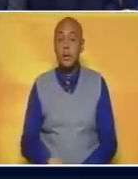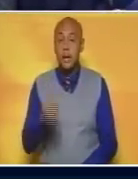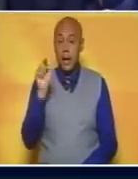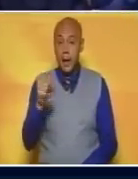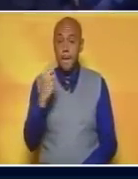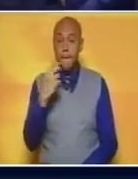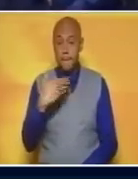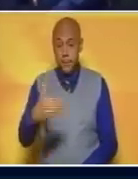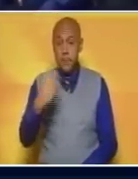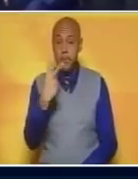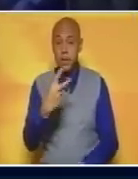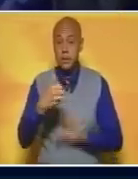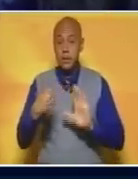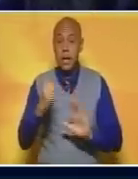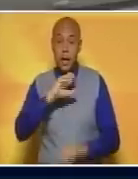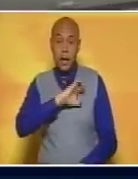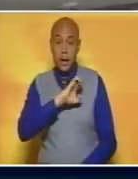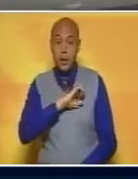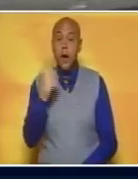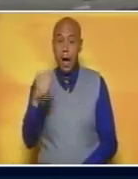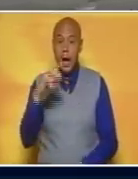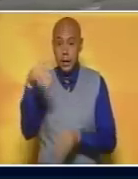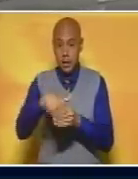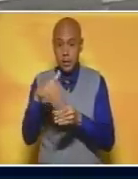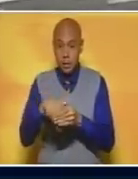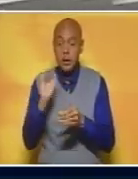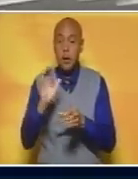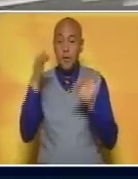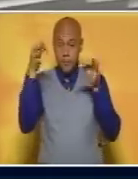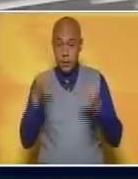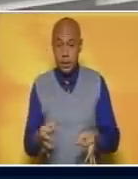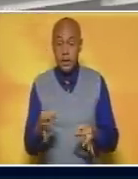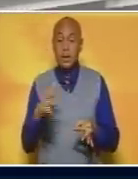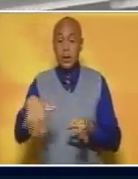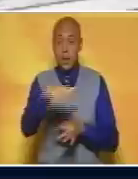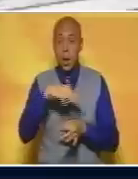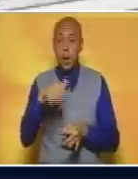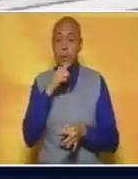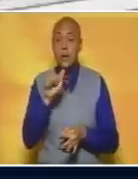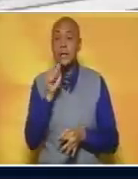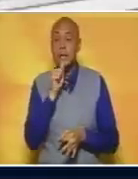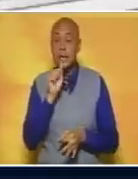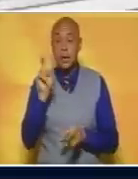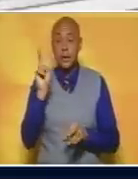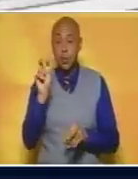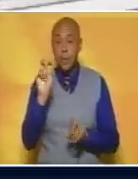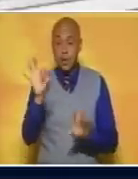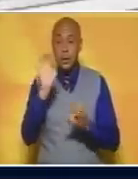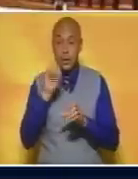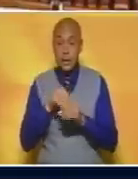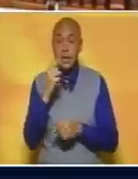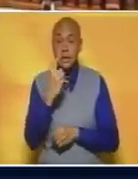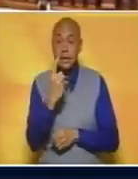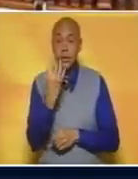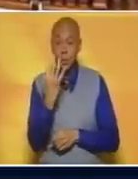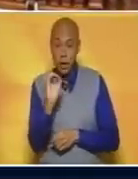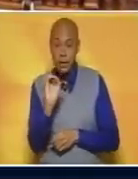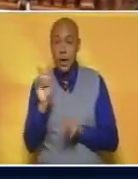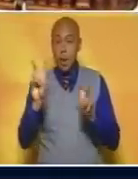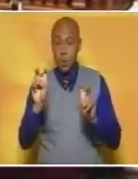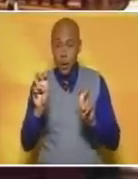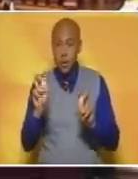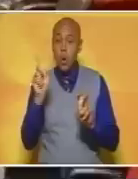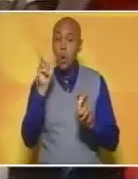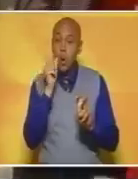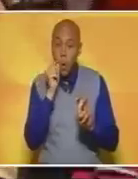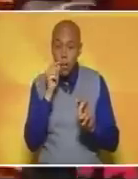próximo 26 de enero se celebrarán elecciones legislativas extraordinarias en las que se elegirá a los 130 parlamentarios que completarán